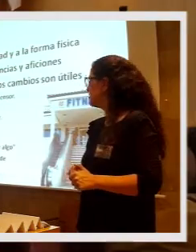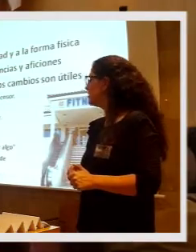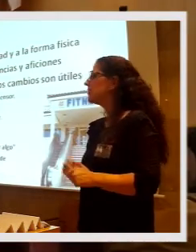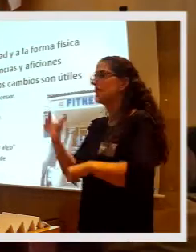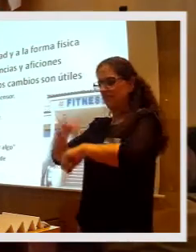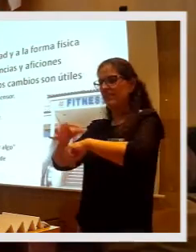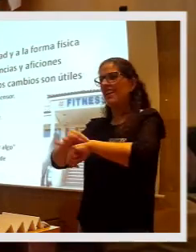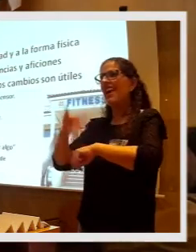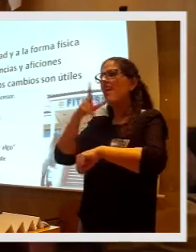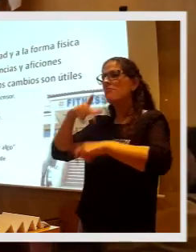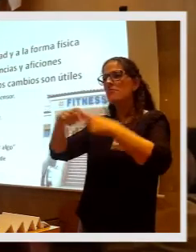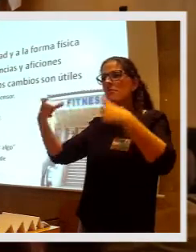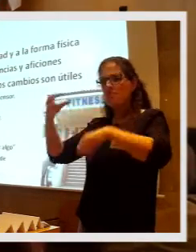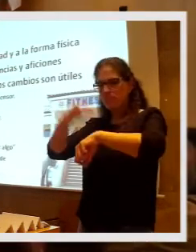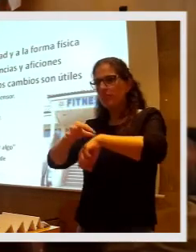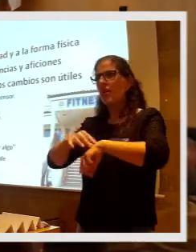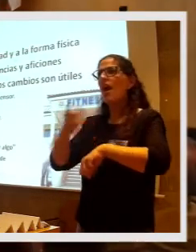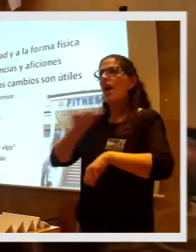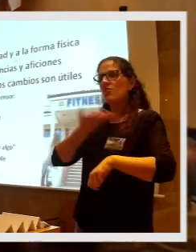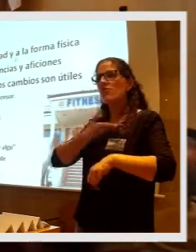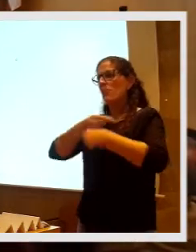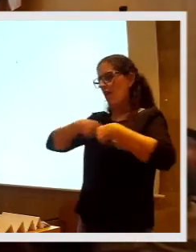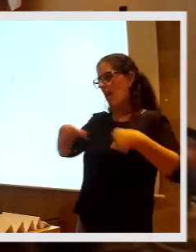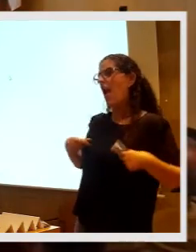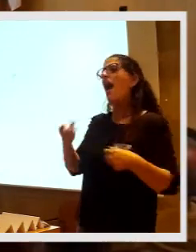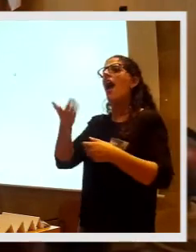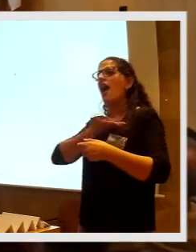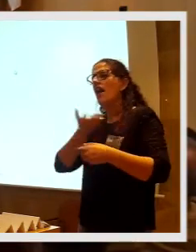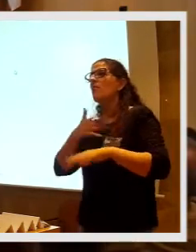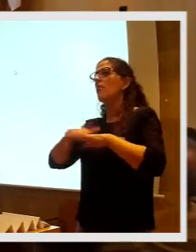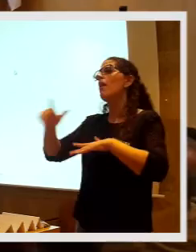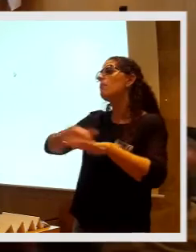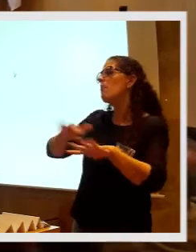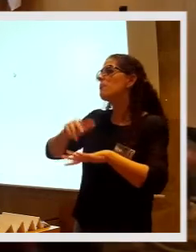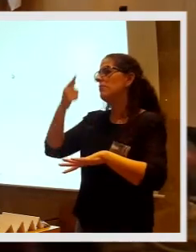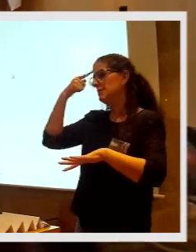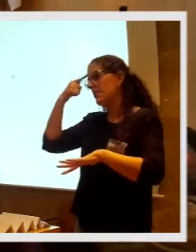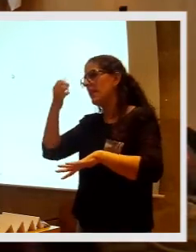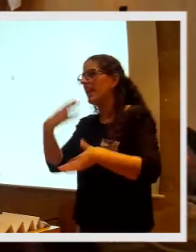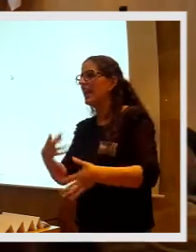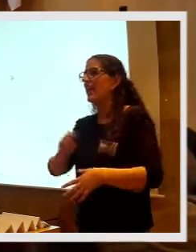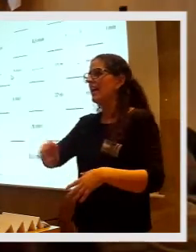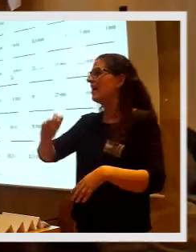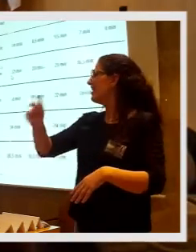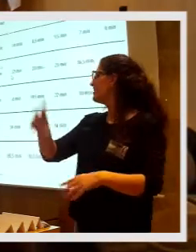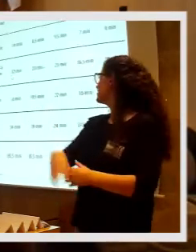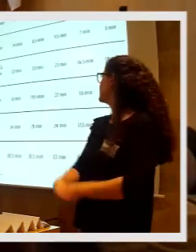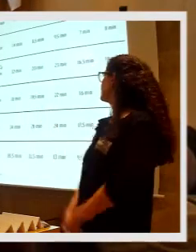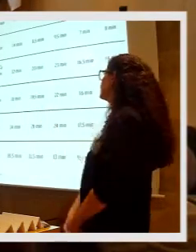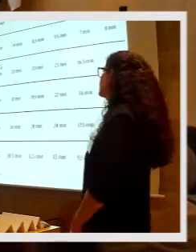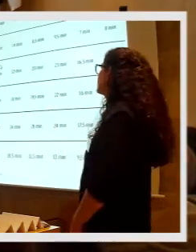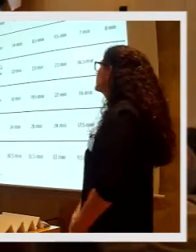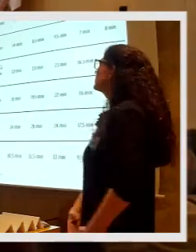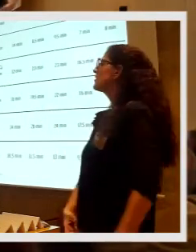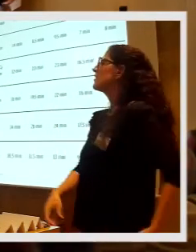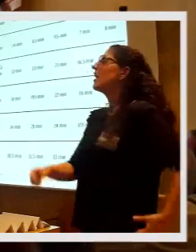que damos, medidores de frecuencia cardíaca, etcétera, ¿vale? Porque además, fijaros, un tema muy importante, si